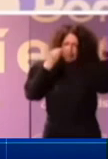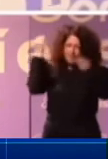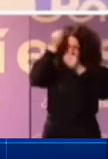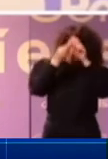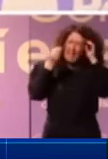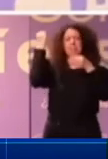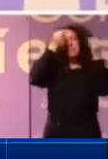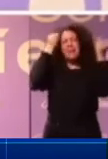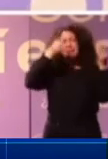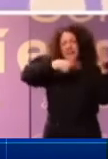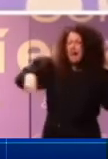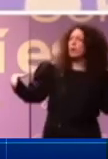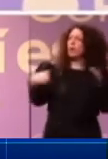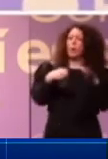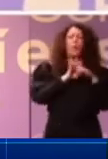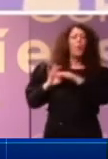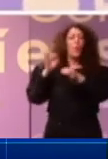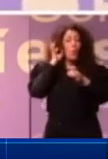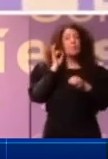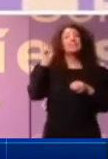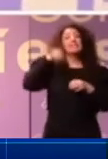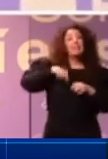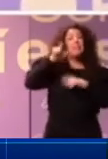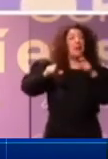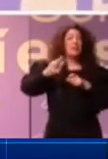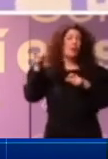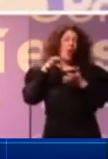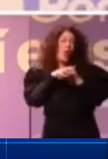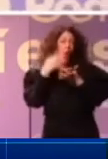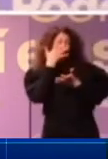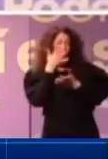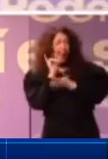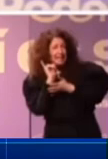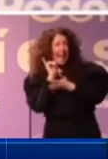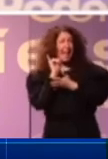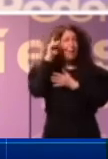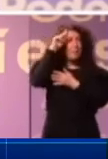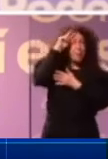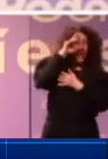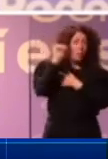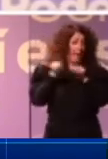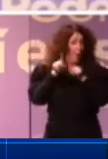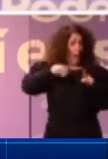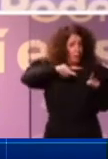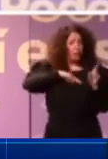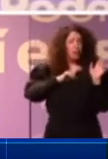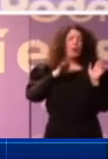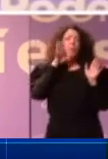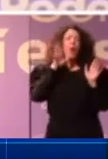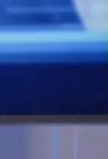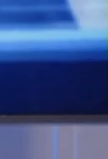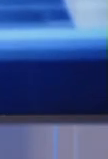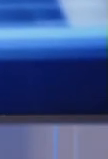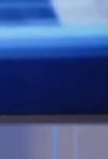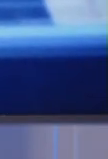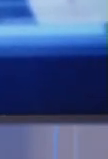inferior, por lo cual ya habéis visto lo que ha ocurrido, todos a la calle y a seguir delinquiendo.